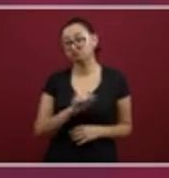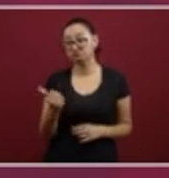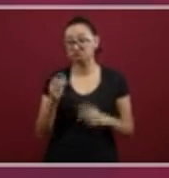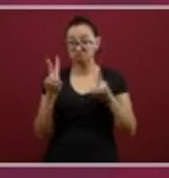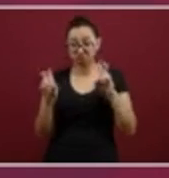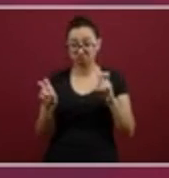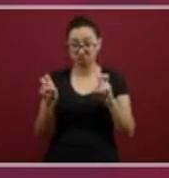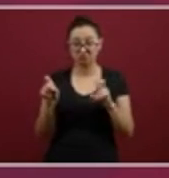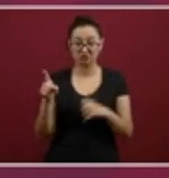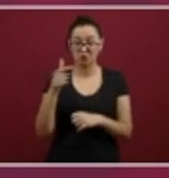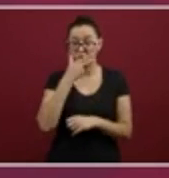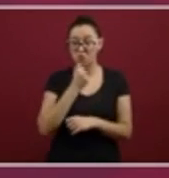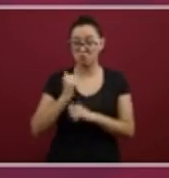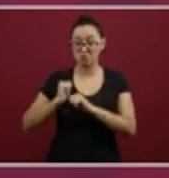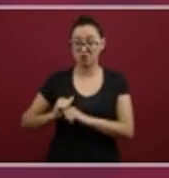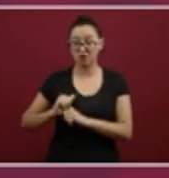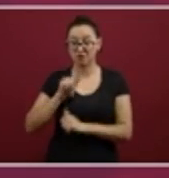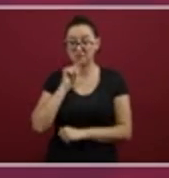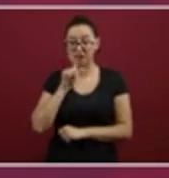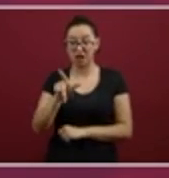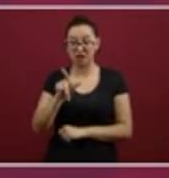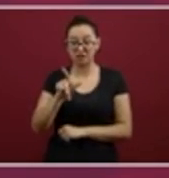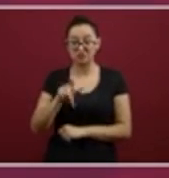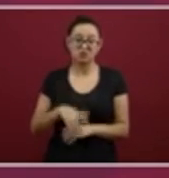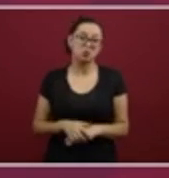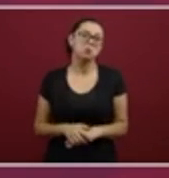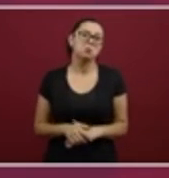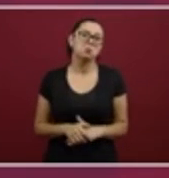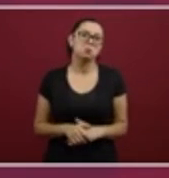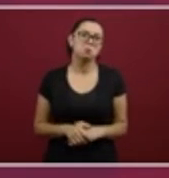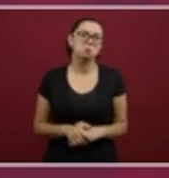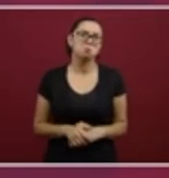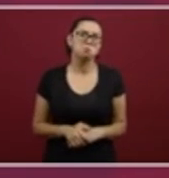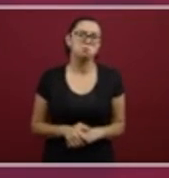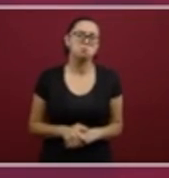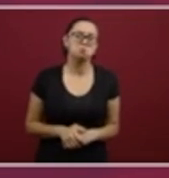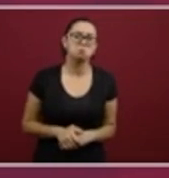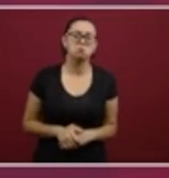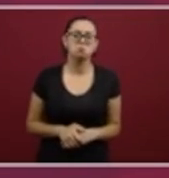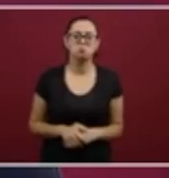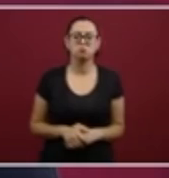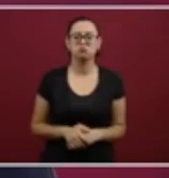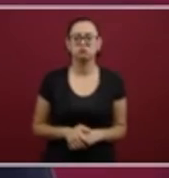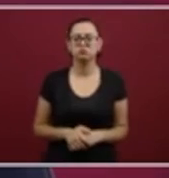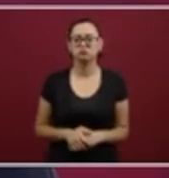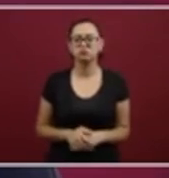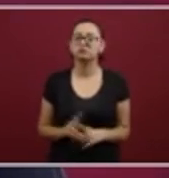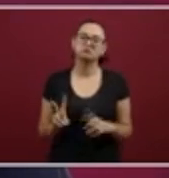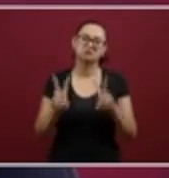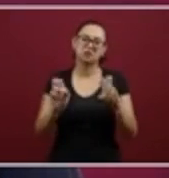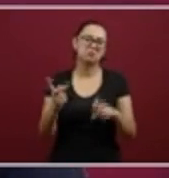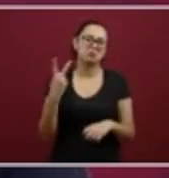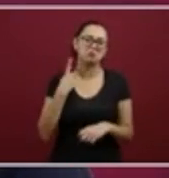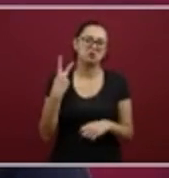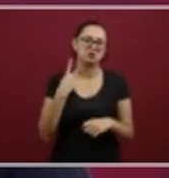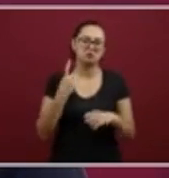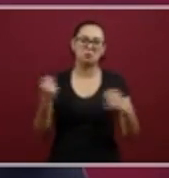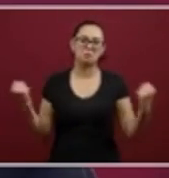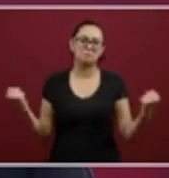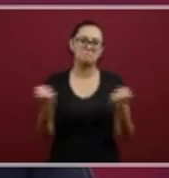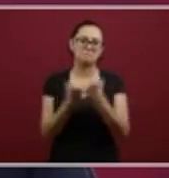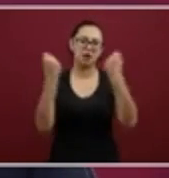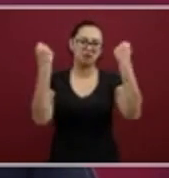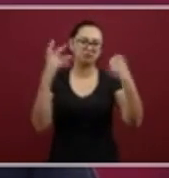pues es parte de una confrontación política que